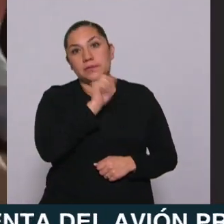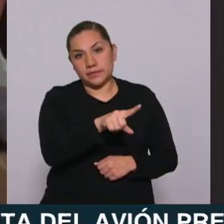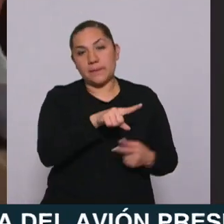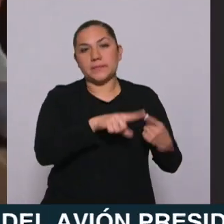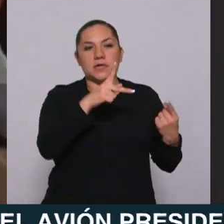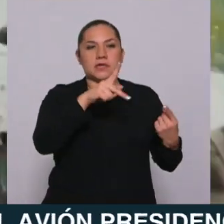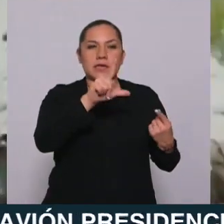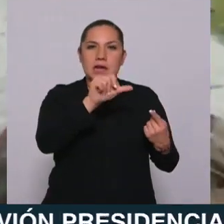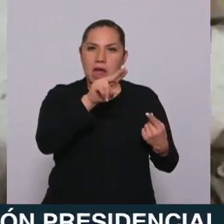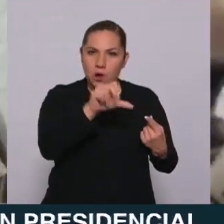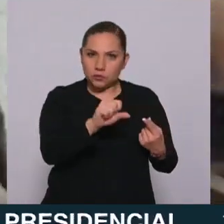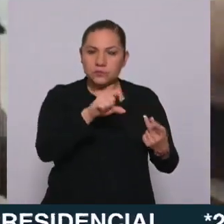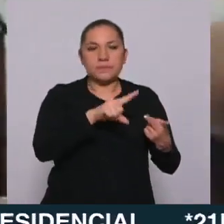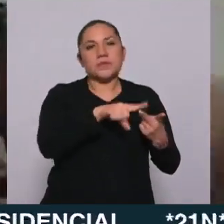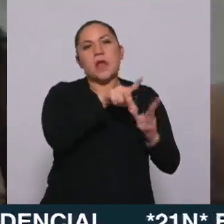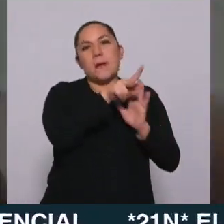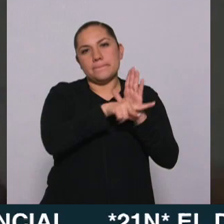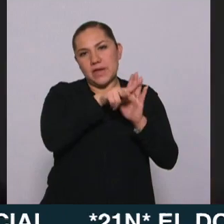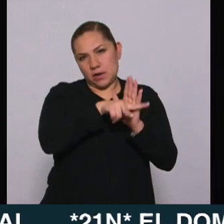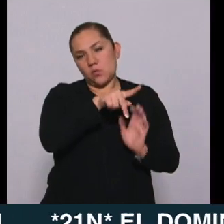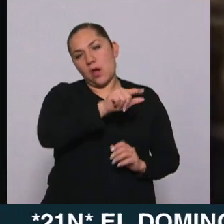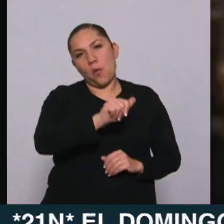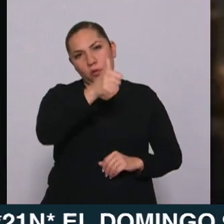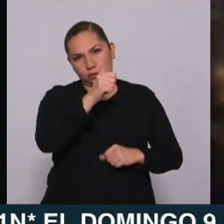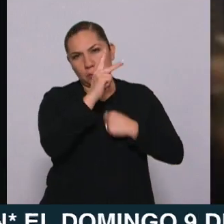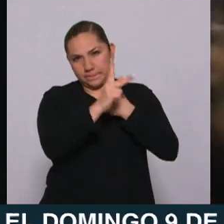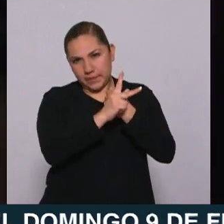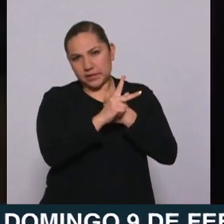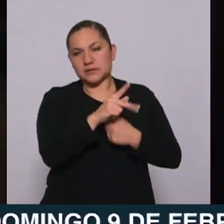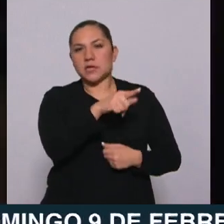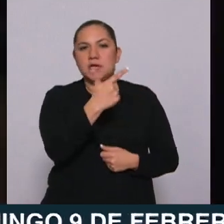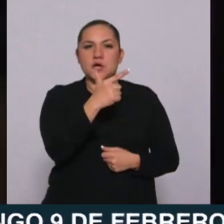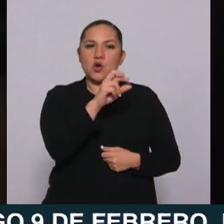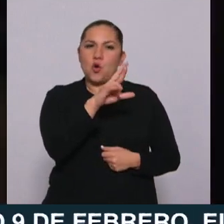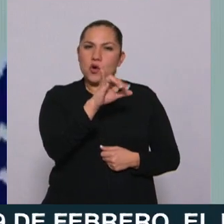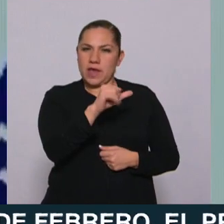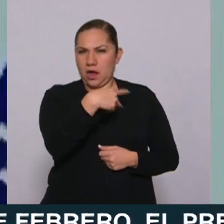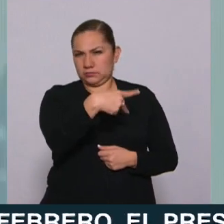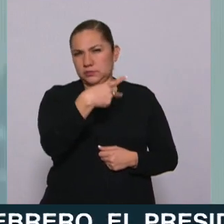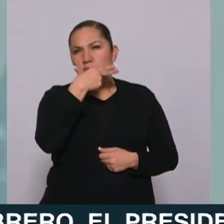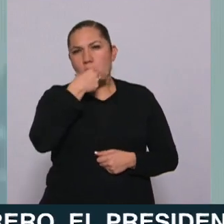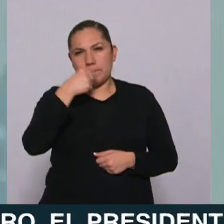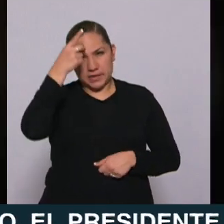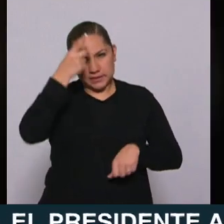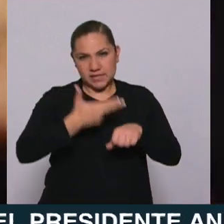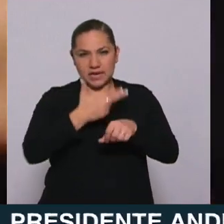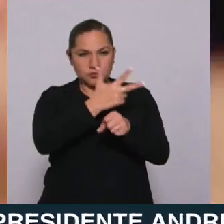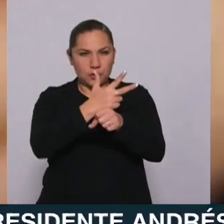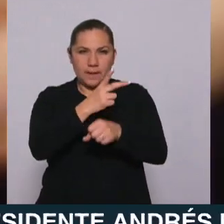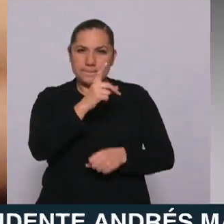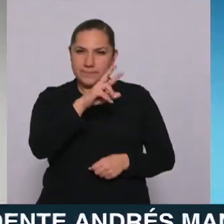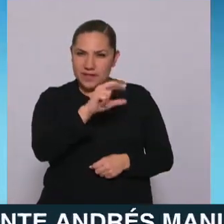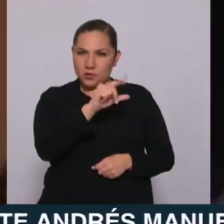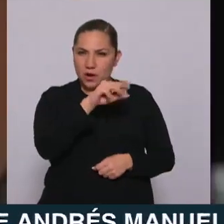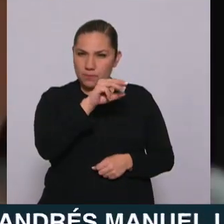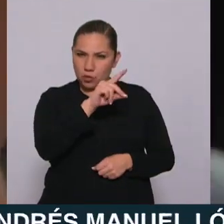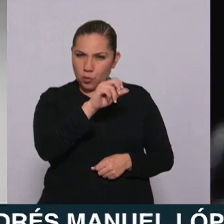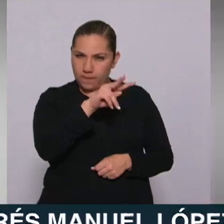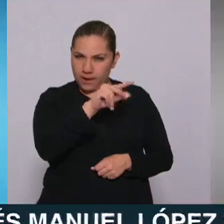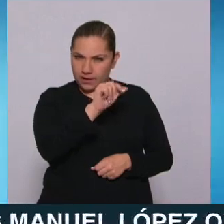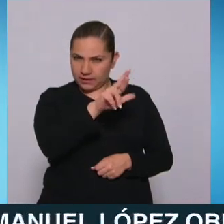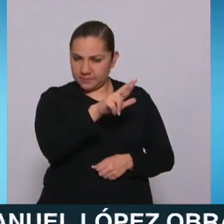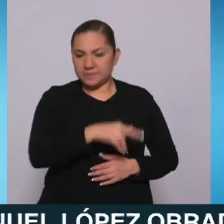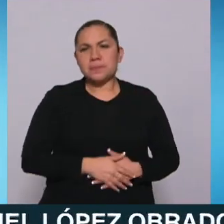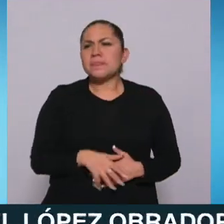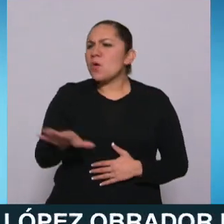Película Extranjera, está obviamente nominado Dolor y Gloria de Pedro Almodóvar. Bueno, nos preguntábamos, Axel, Leti, Feli y yo. Feli, tú tenés una pregunta muy interesante